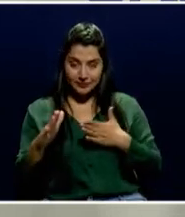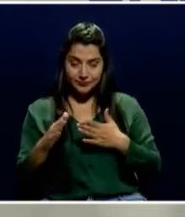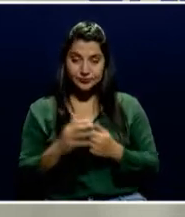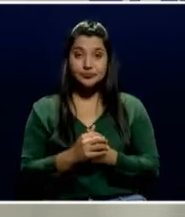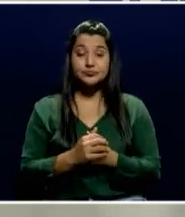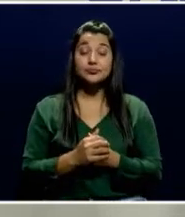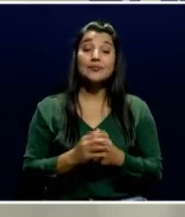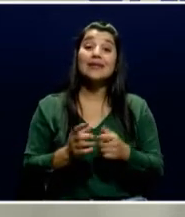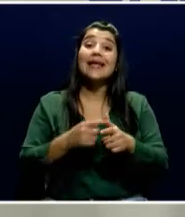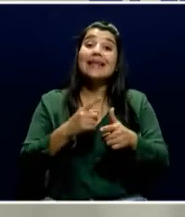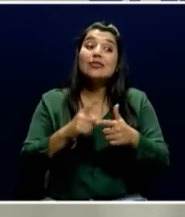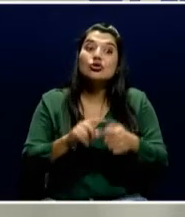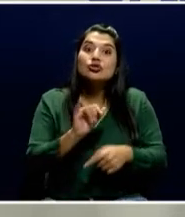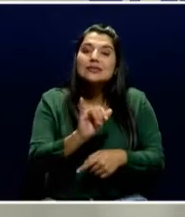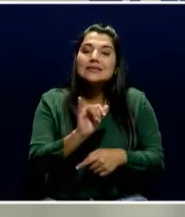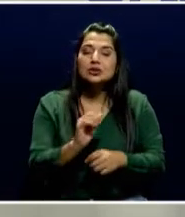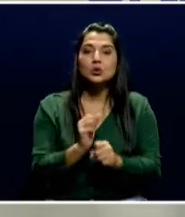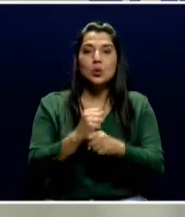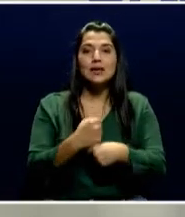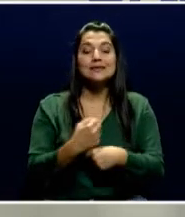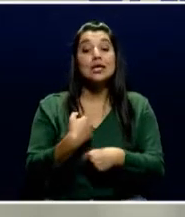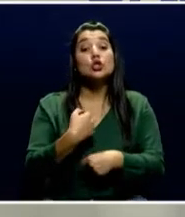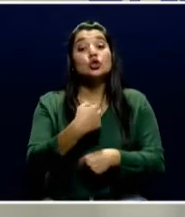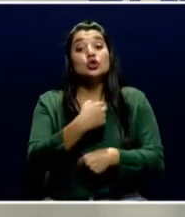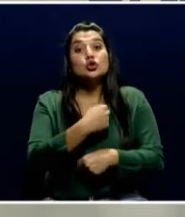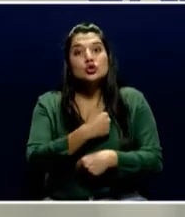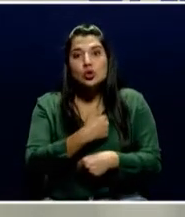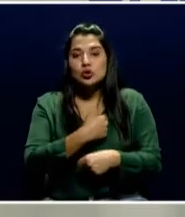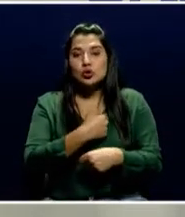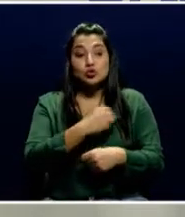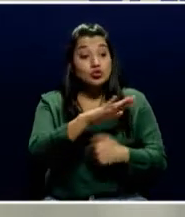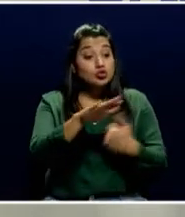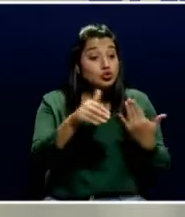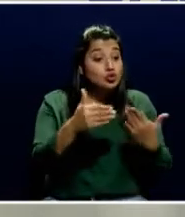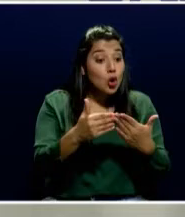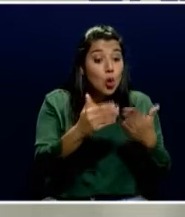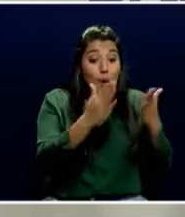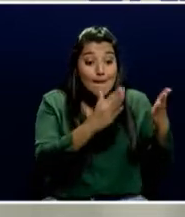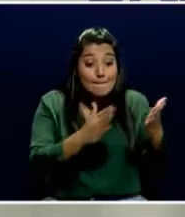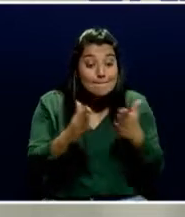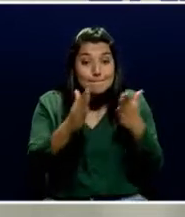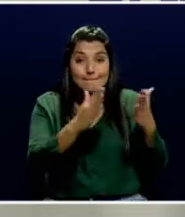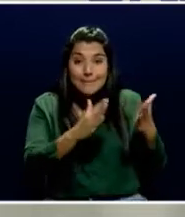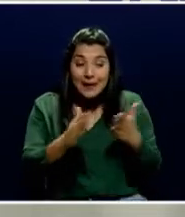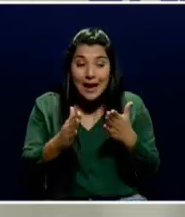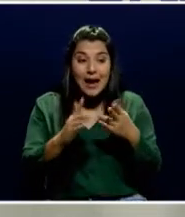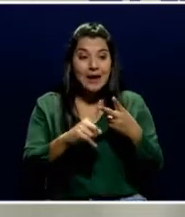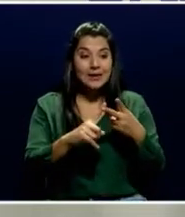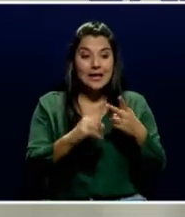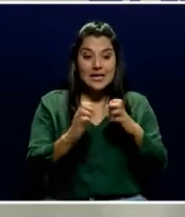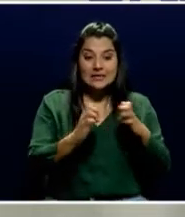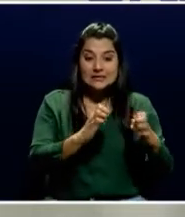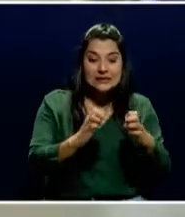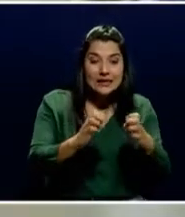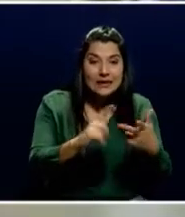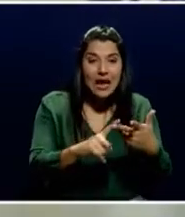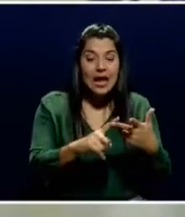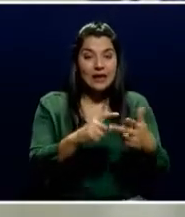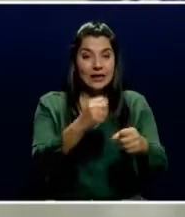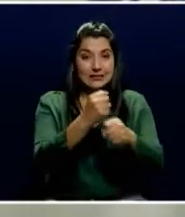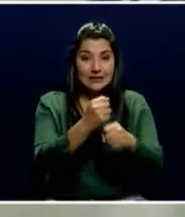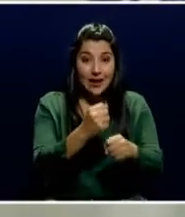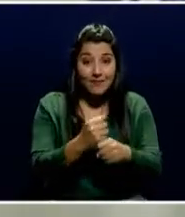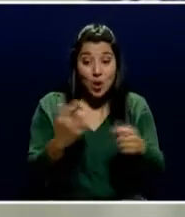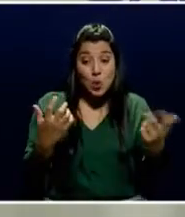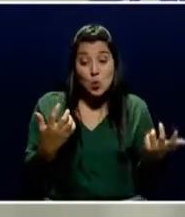Y eso hace entonces que nosotros tengamos que adaptar todos nuestros planes de respuesta, nuestros preparativos y nuestras formas de trabajo